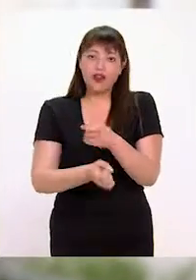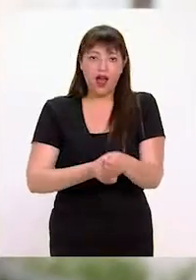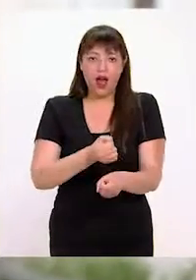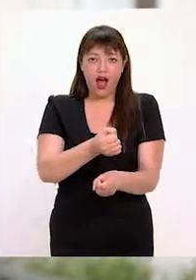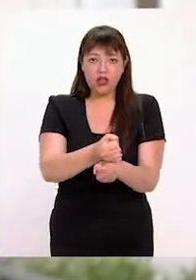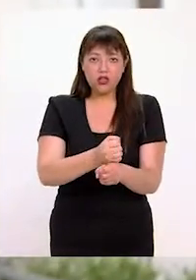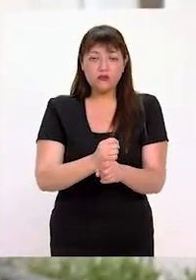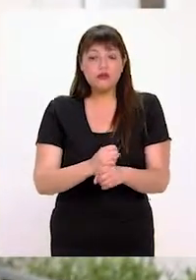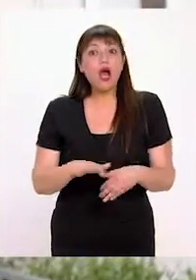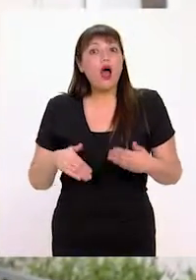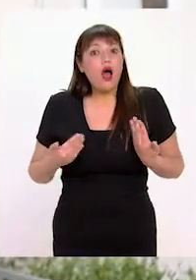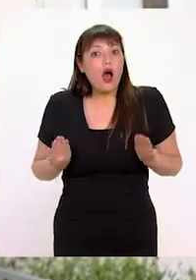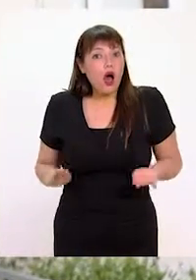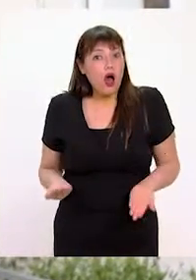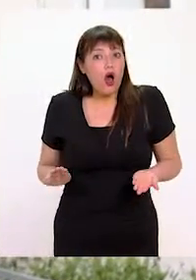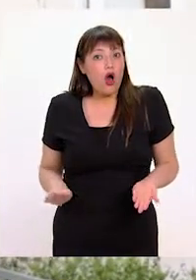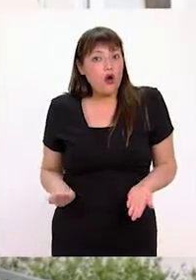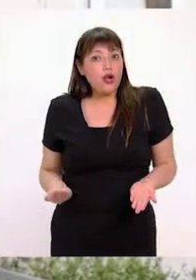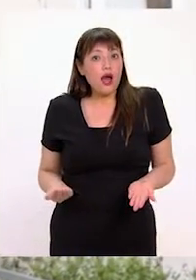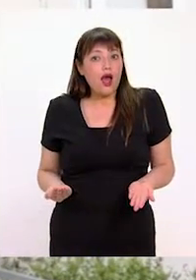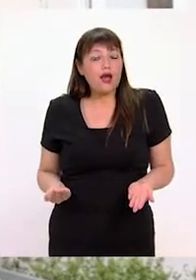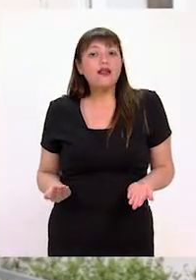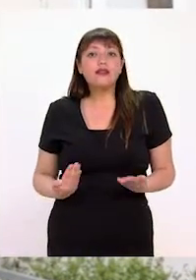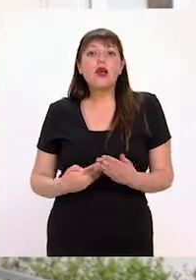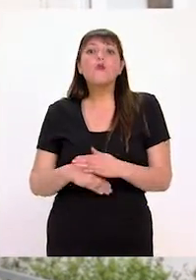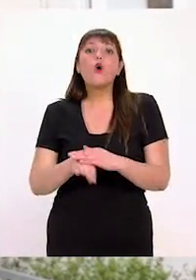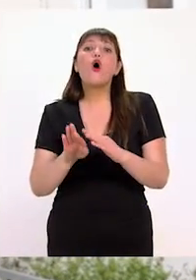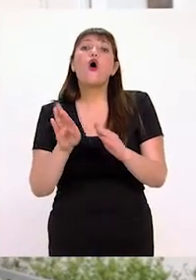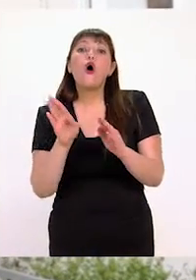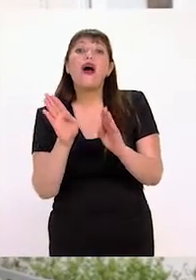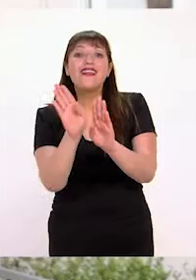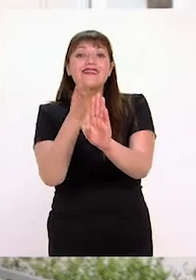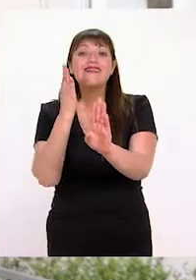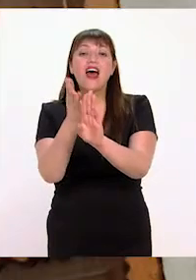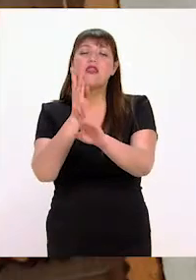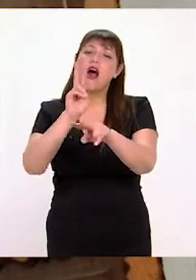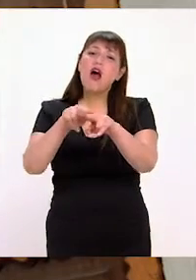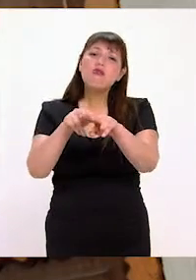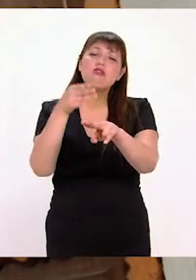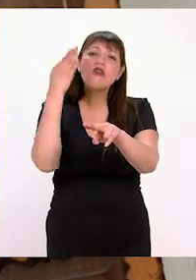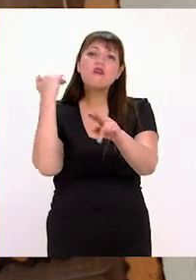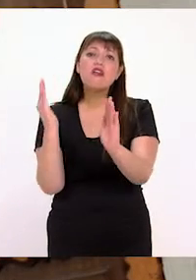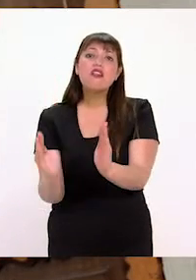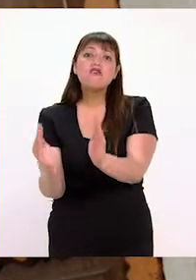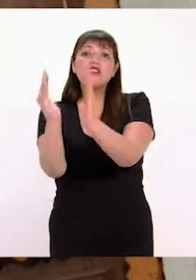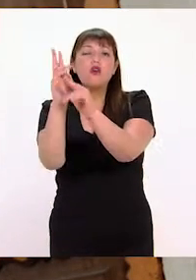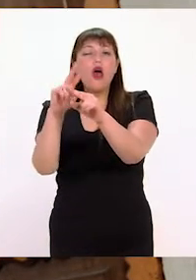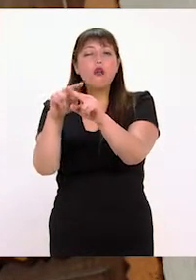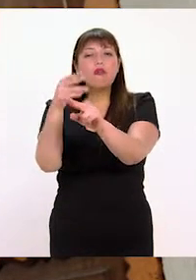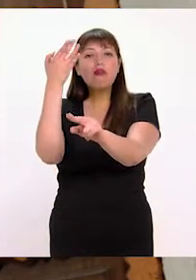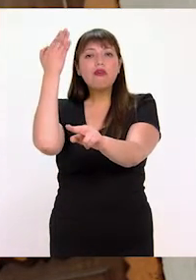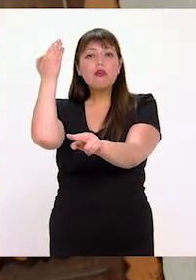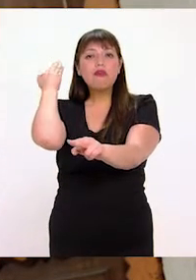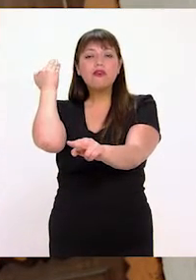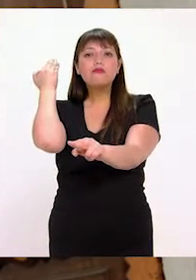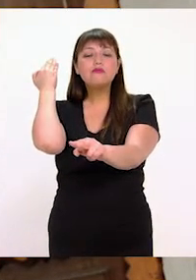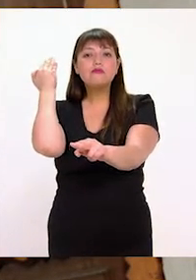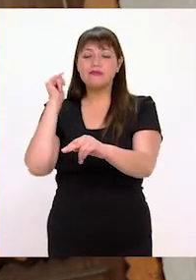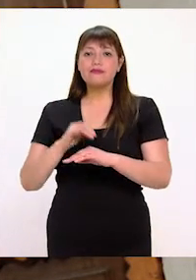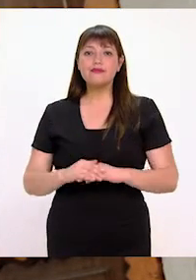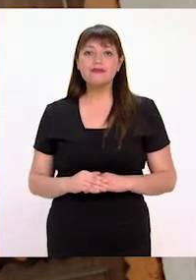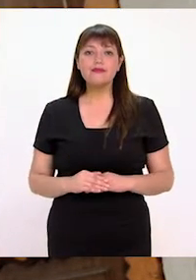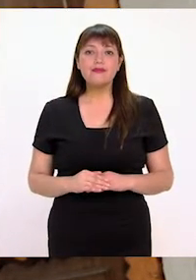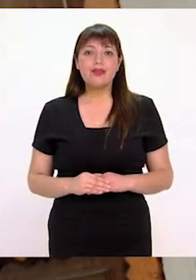Estamos en este momento en la entrada antigua del edificio viejo de lo que